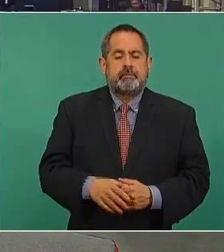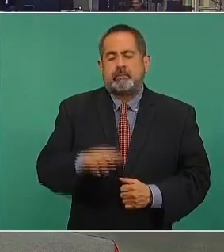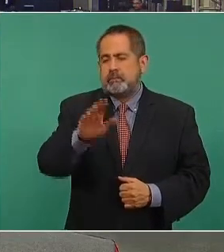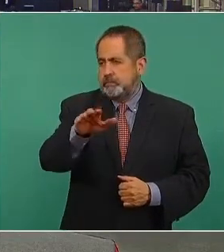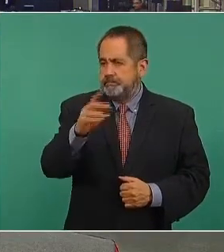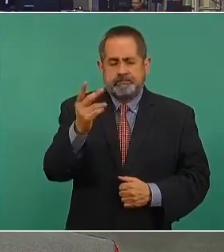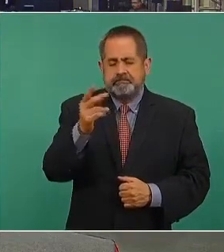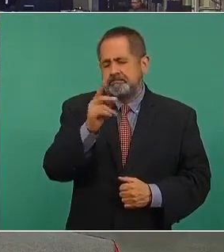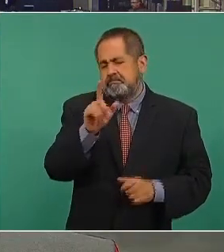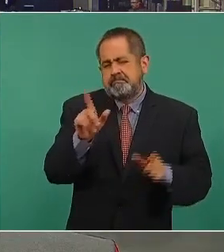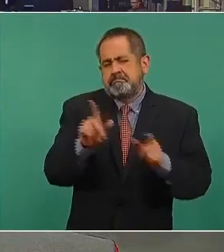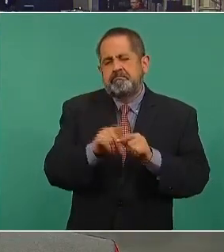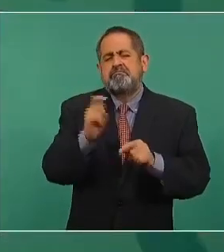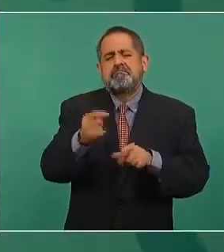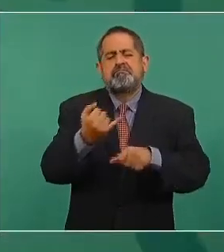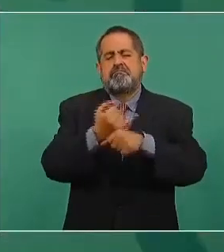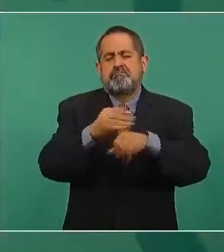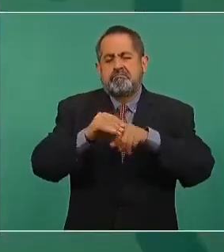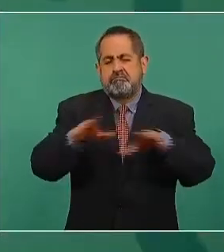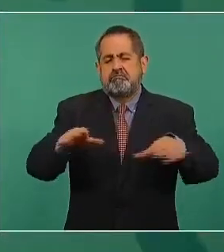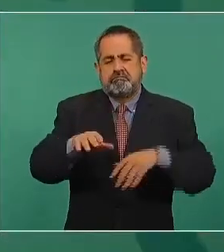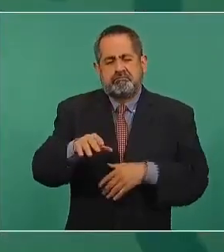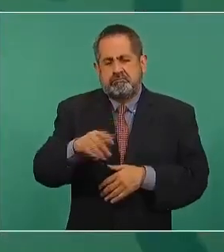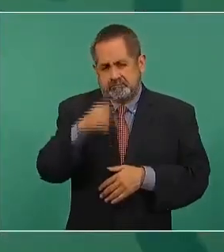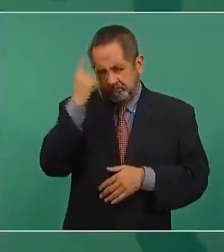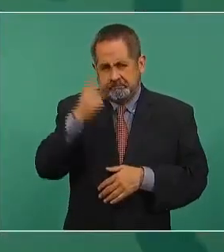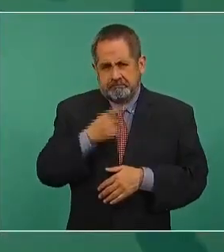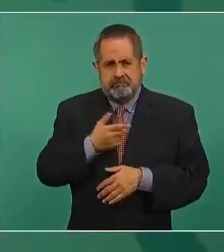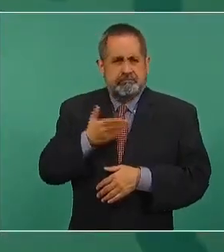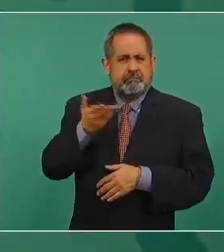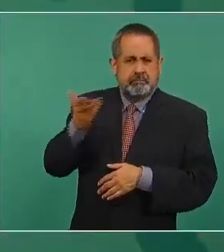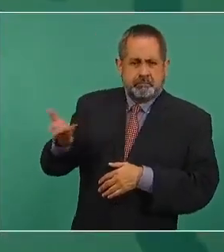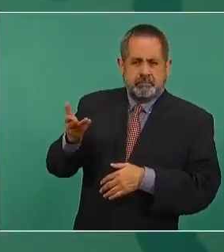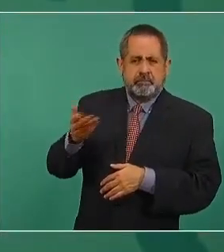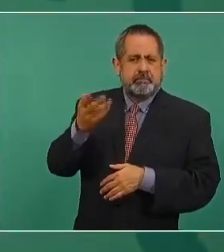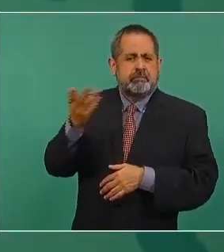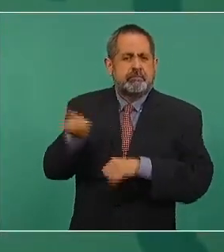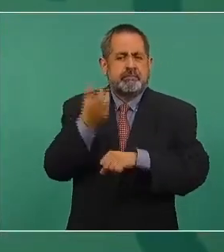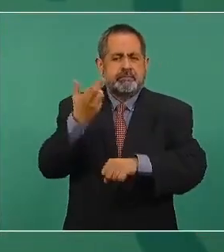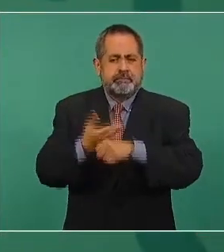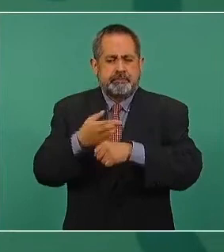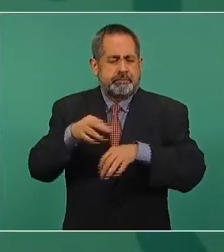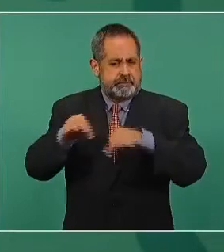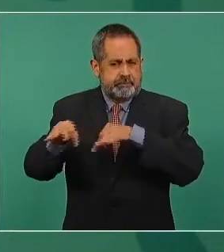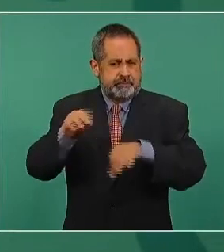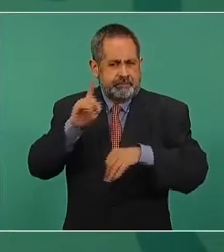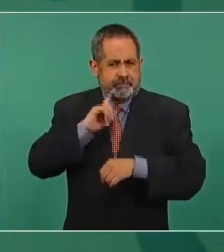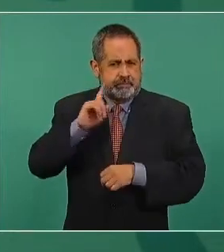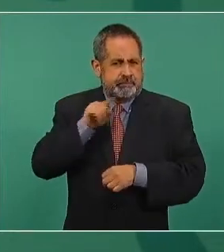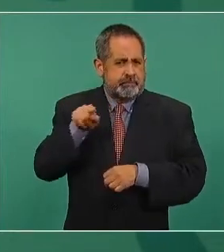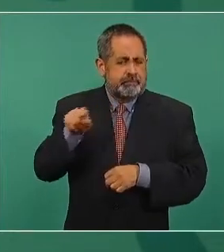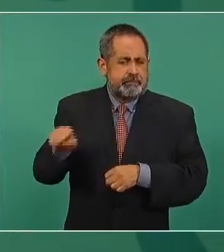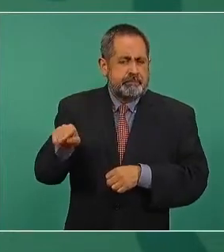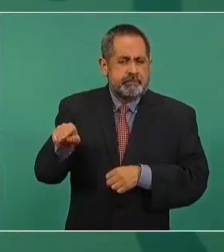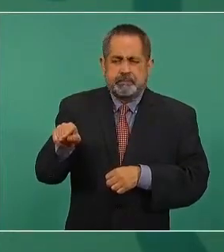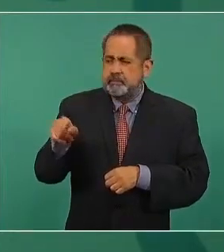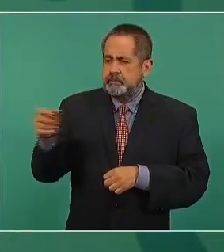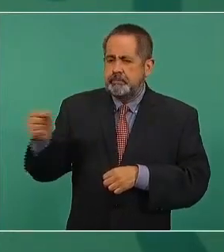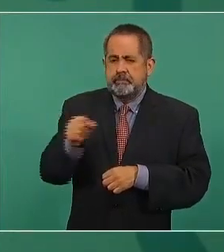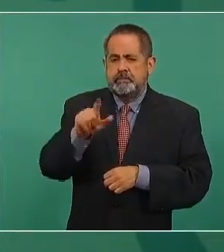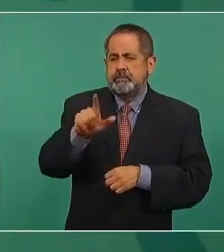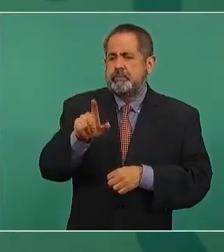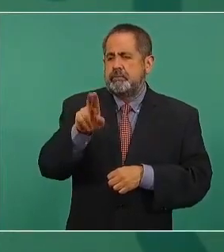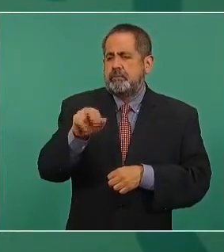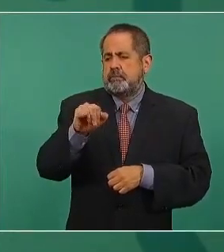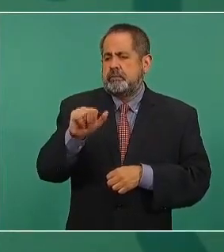información. Hay que pedirle a la secretaria del Trabajo, a Luisa